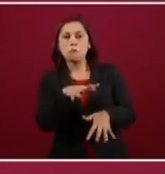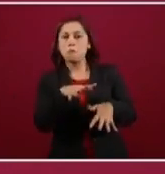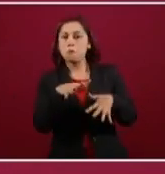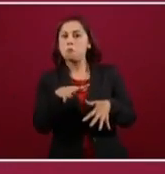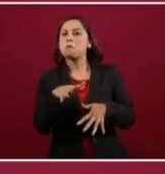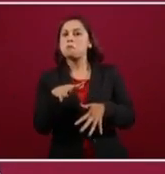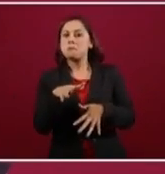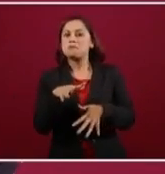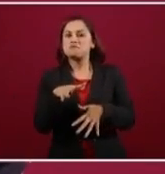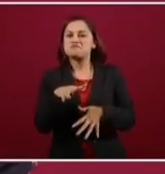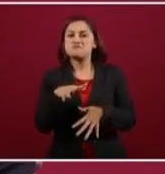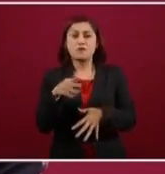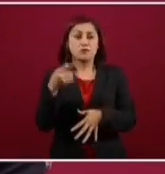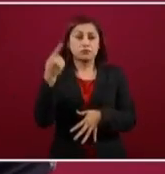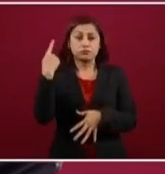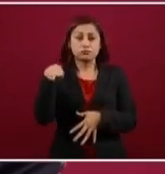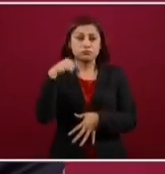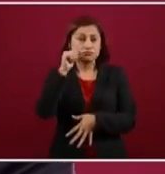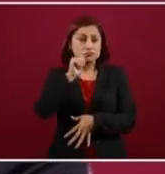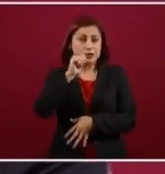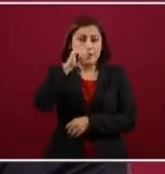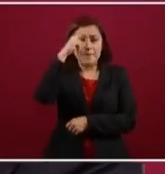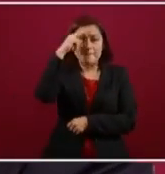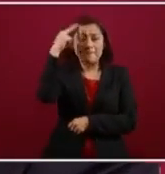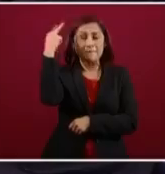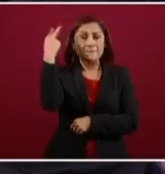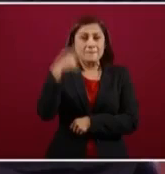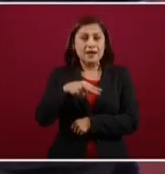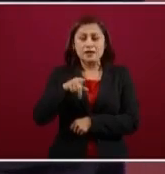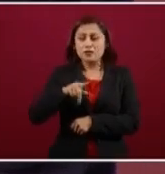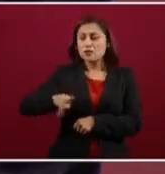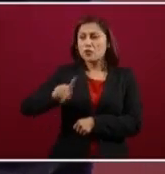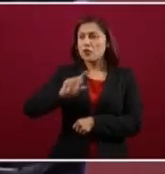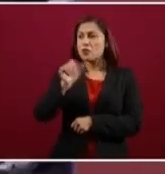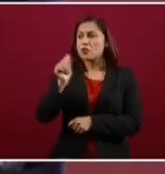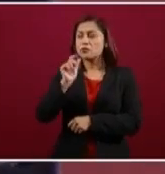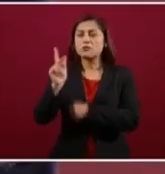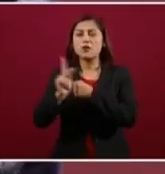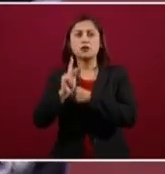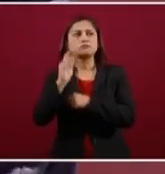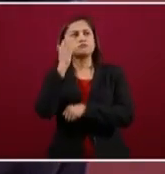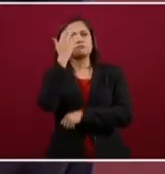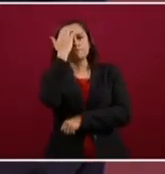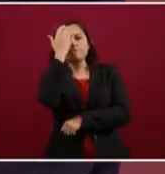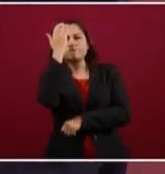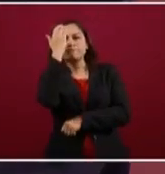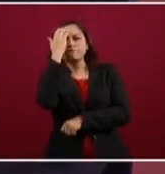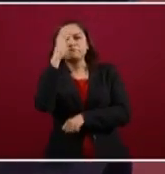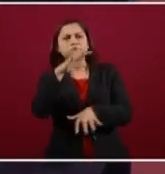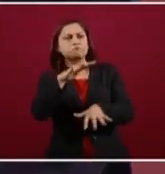siempre ha tenido México prestigio, fama, y ahora